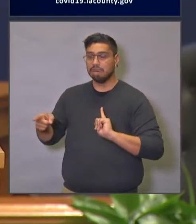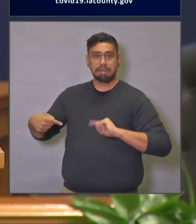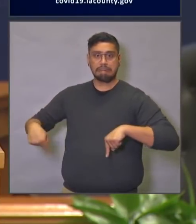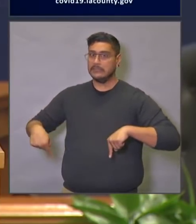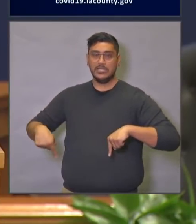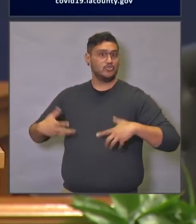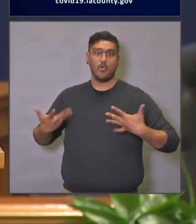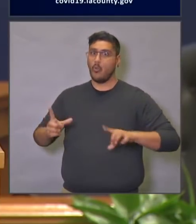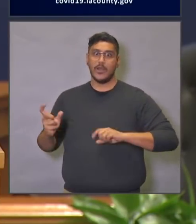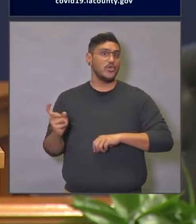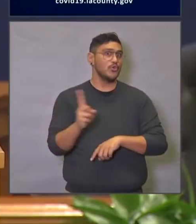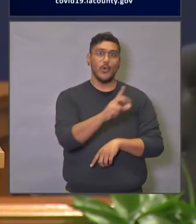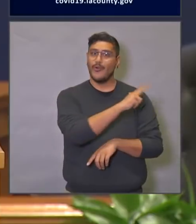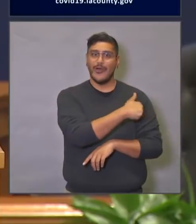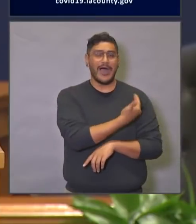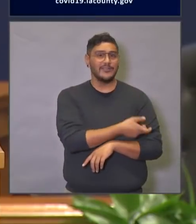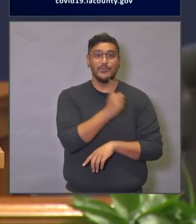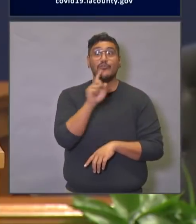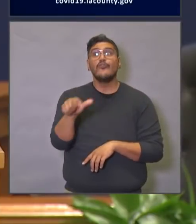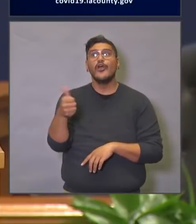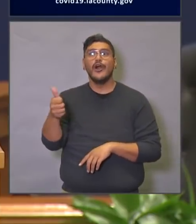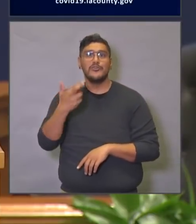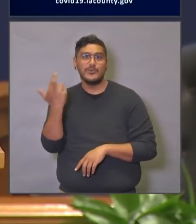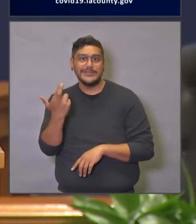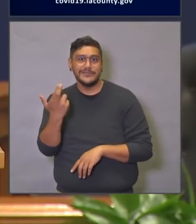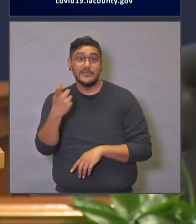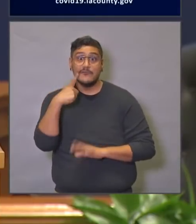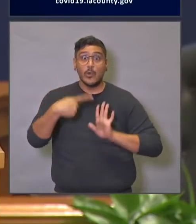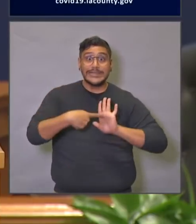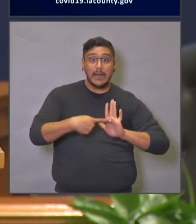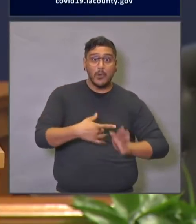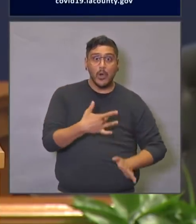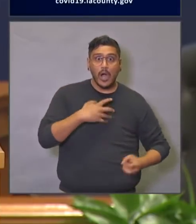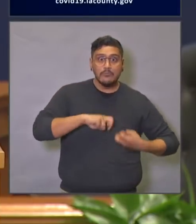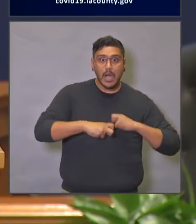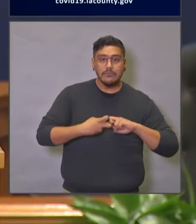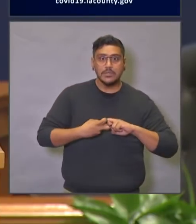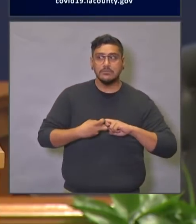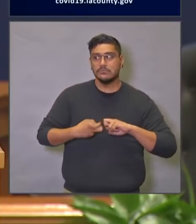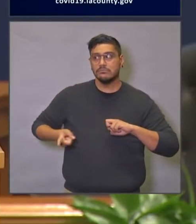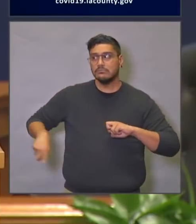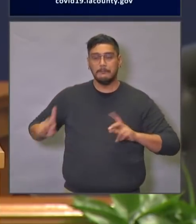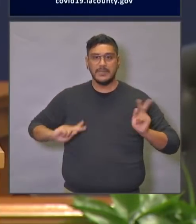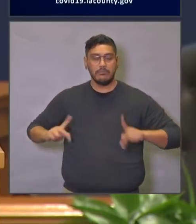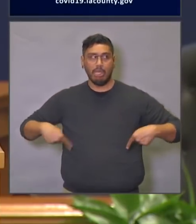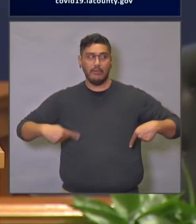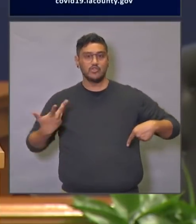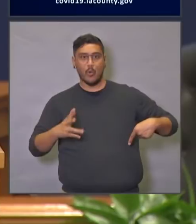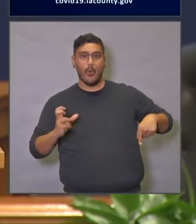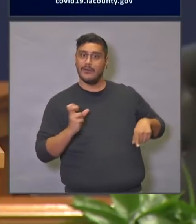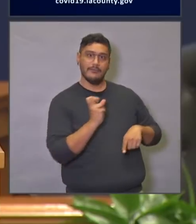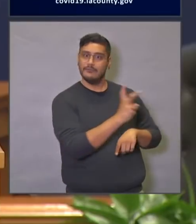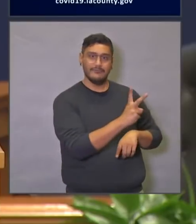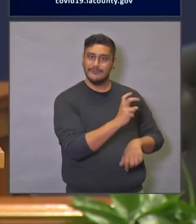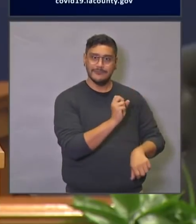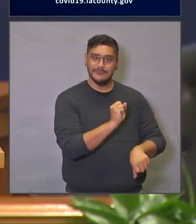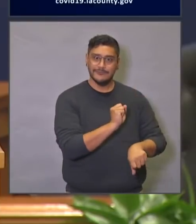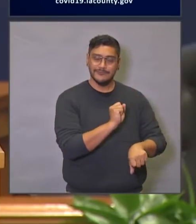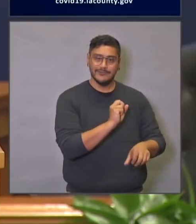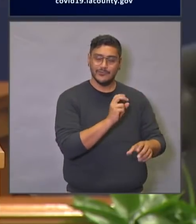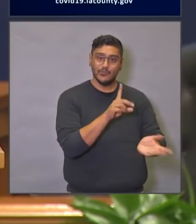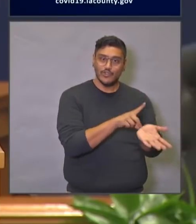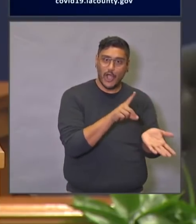otros problemas, como las enfermedades del corazón. De hecho, en solamente